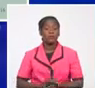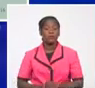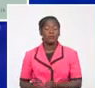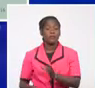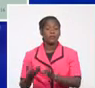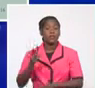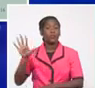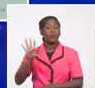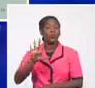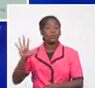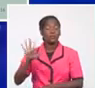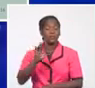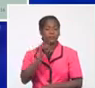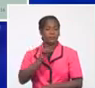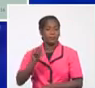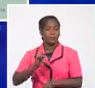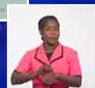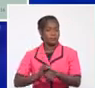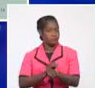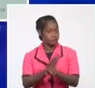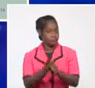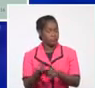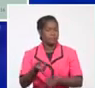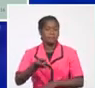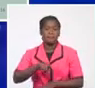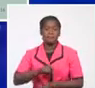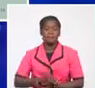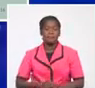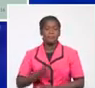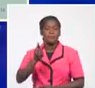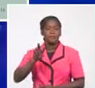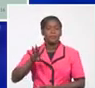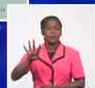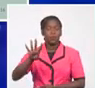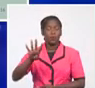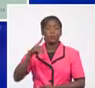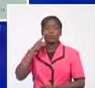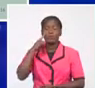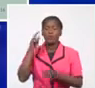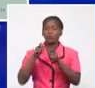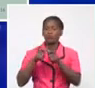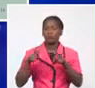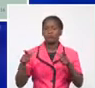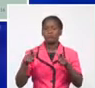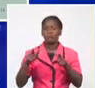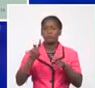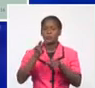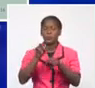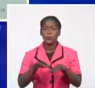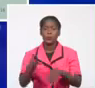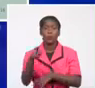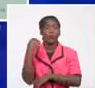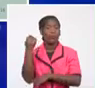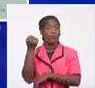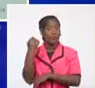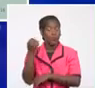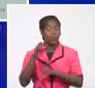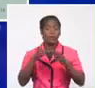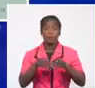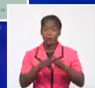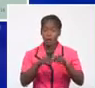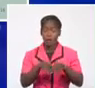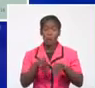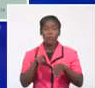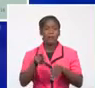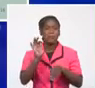55 casos autóctonos ayer, 24 más que la jornada anterior, provincia que